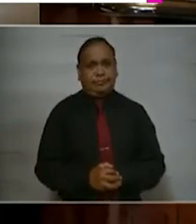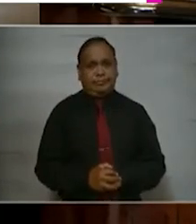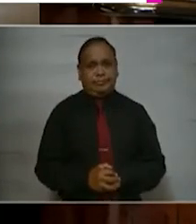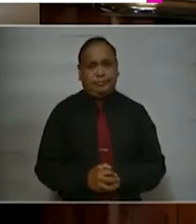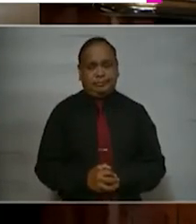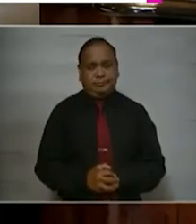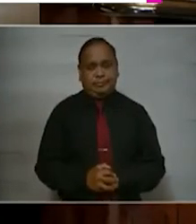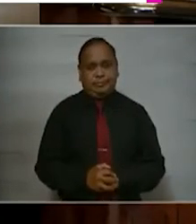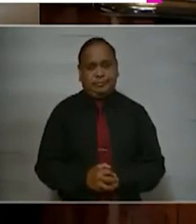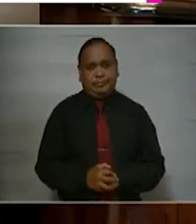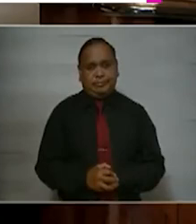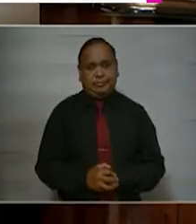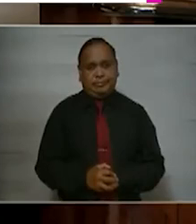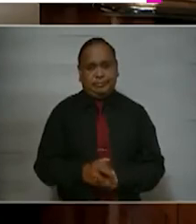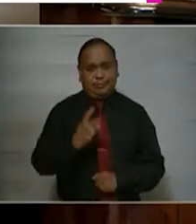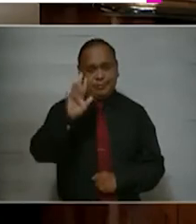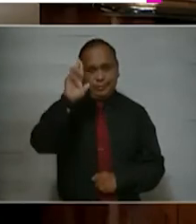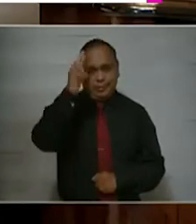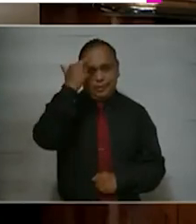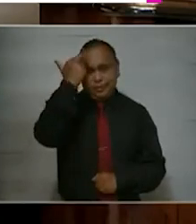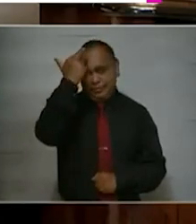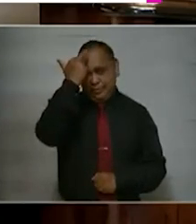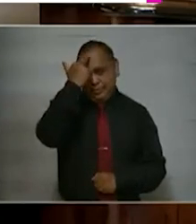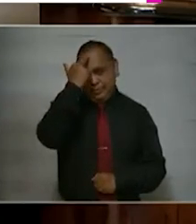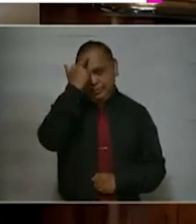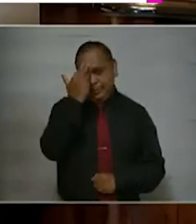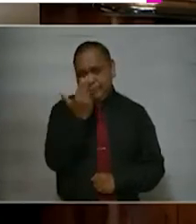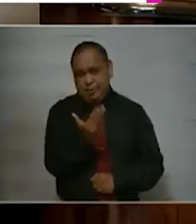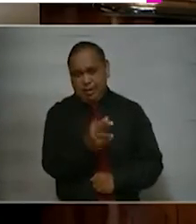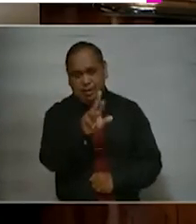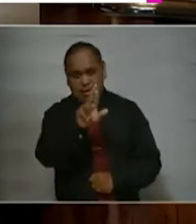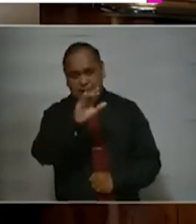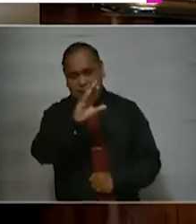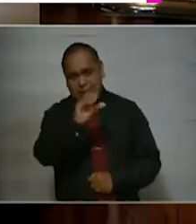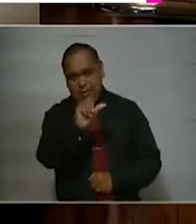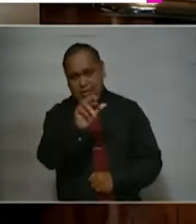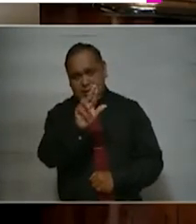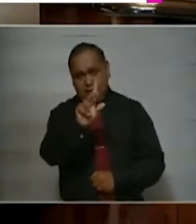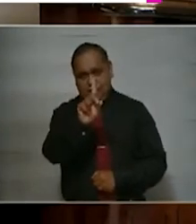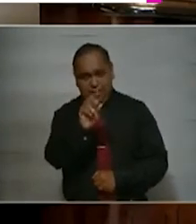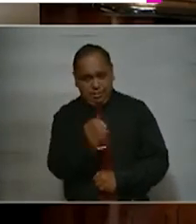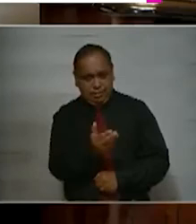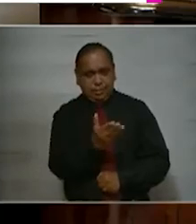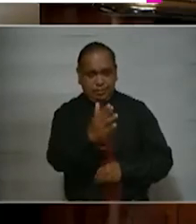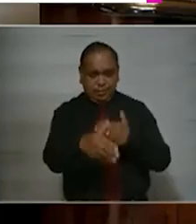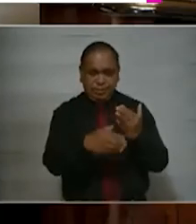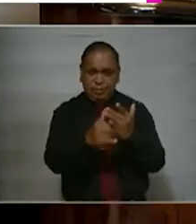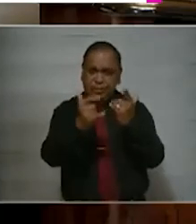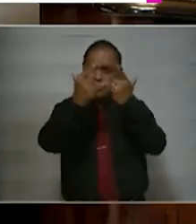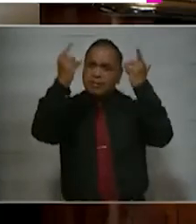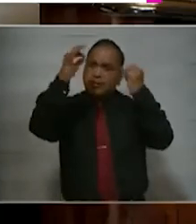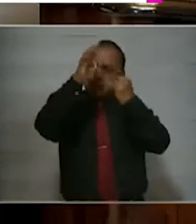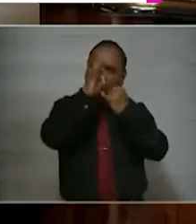esta diputación. Hoy los medios de comunicación entrevistaron al dirigente estatal del PRI, Néstor Camarillo, y dijo que